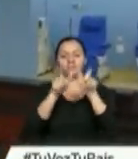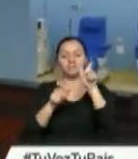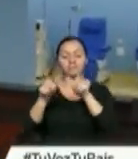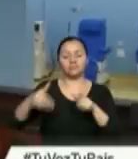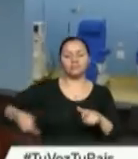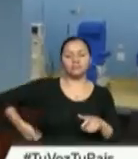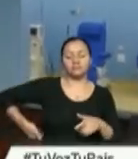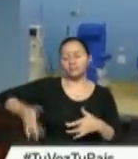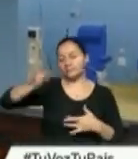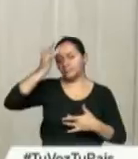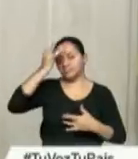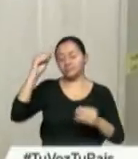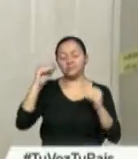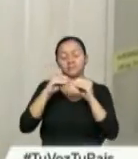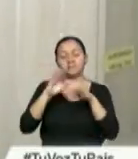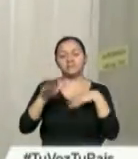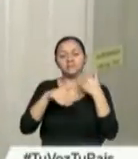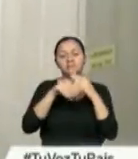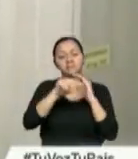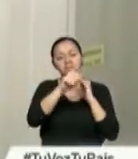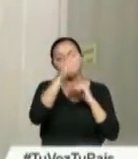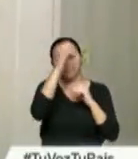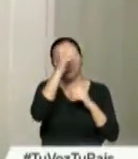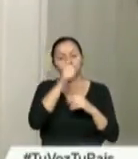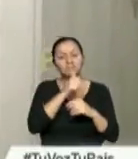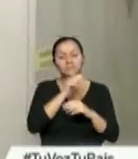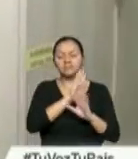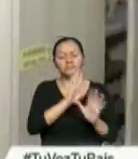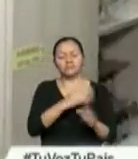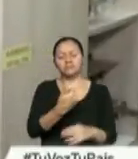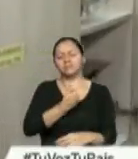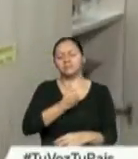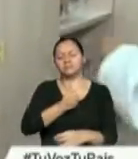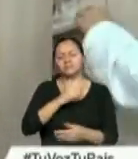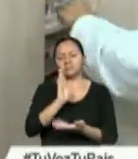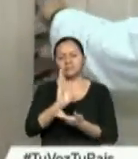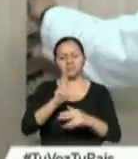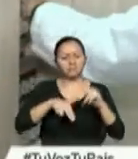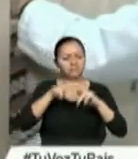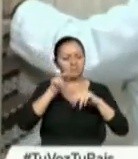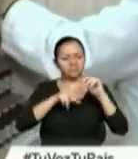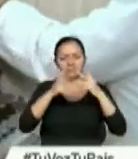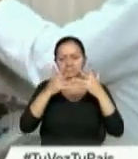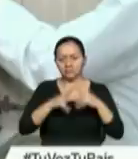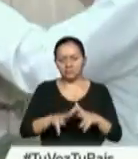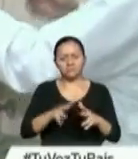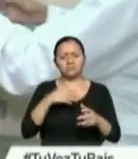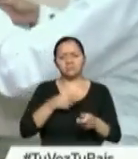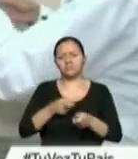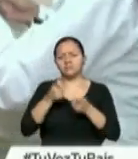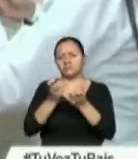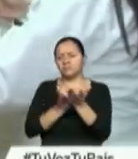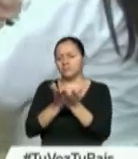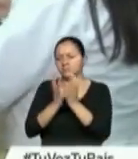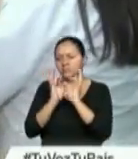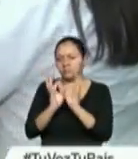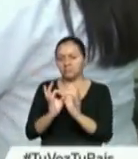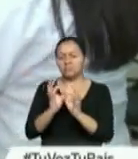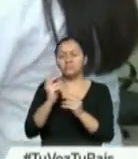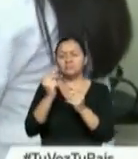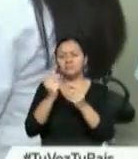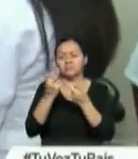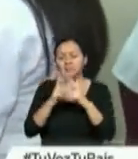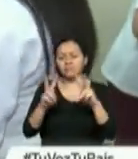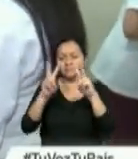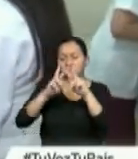renales reducirá las derivaciones a las clínicas privadas, donde un paquete de diálisis de 12 a 14 sesiones tiene un valor